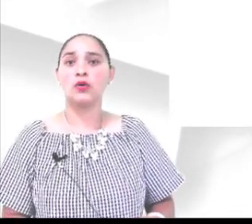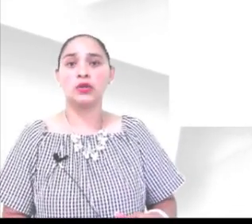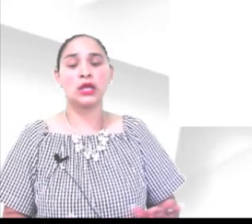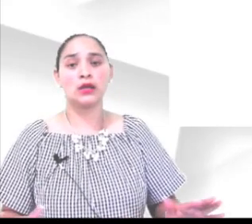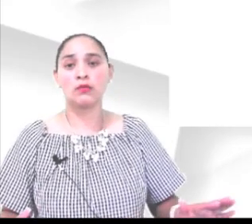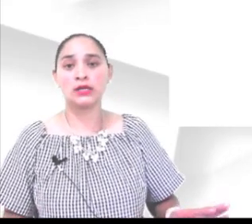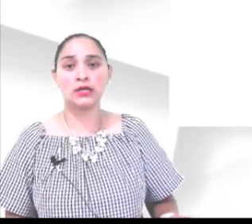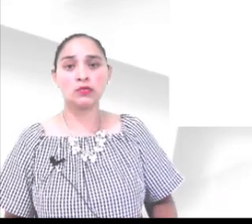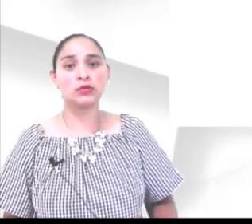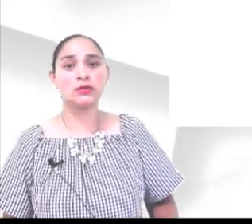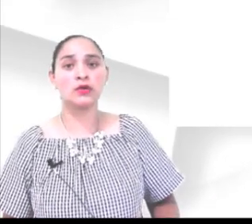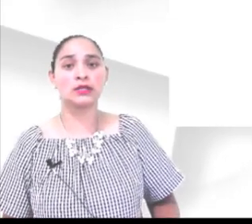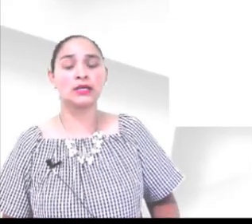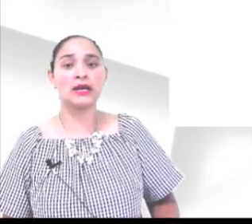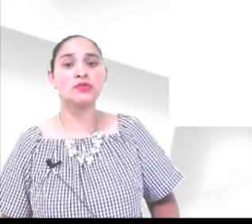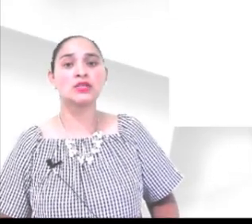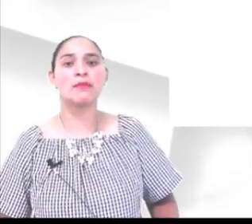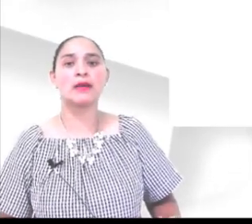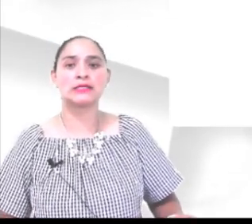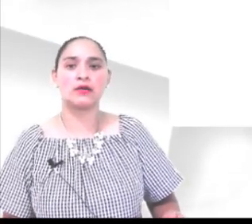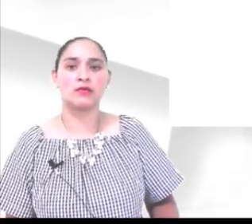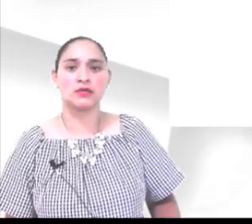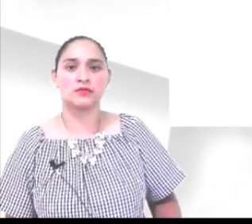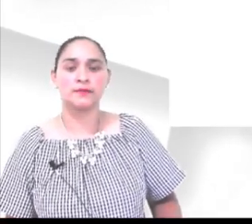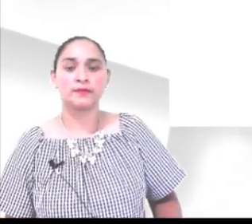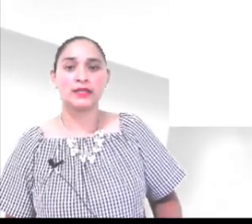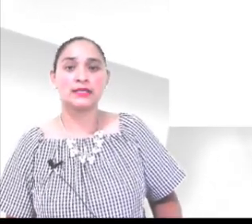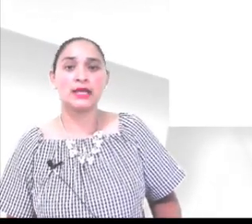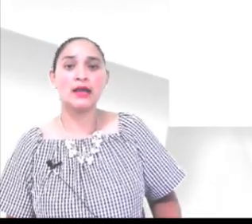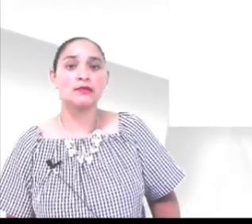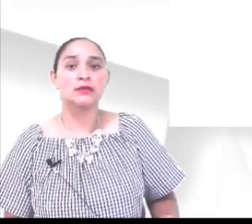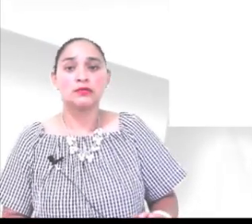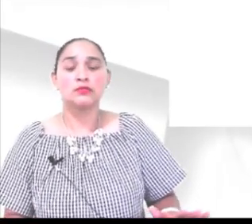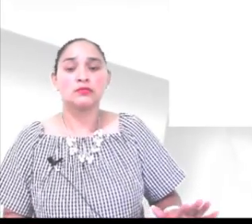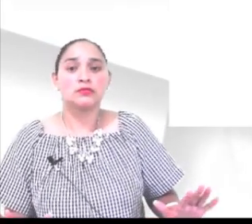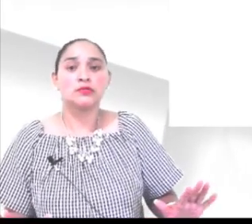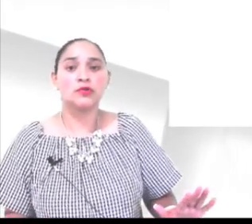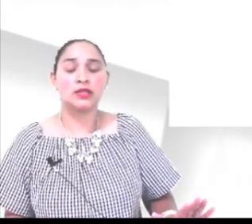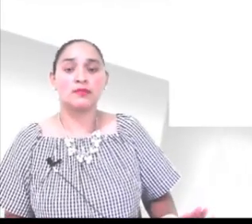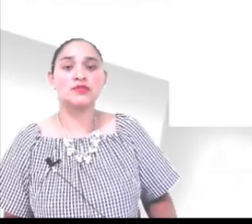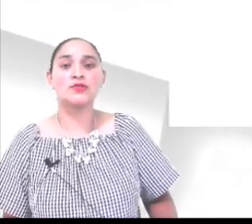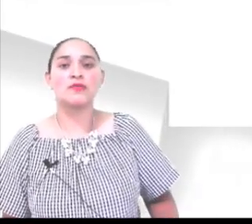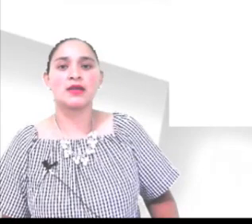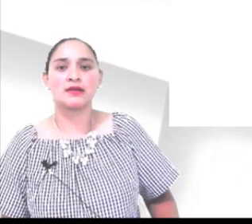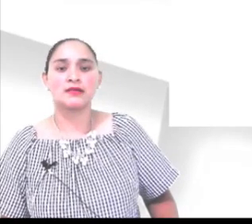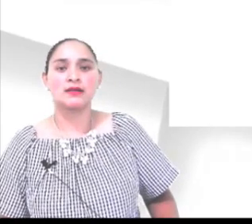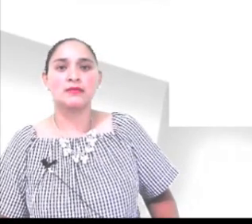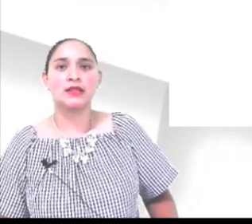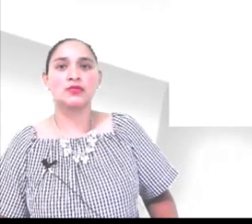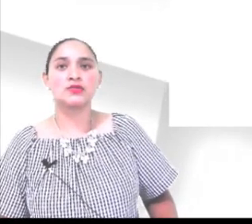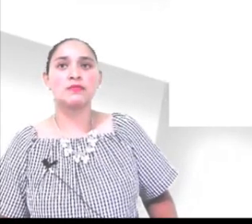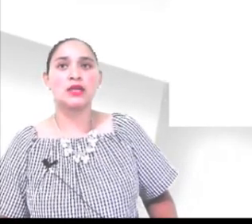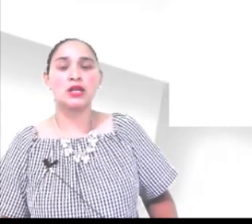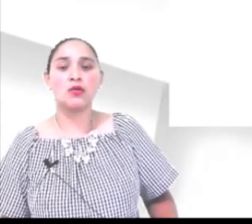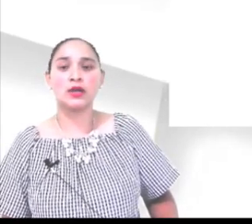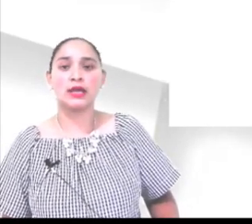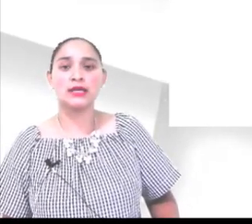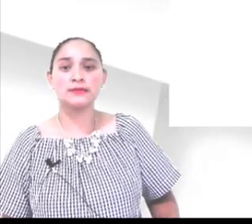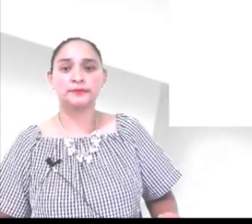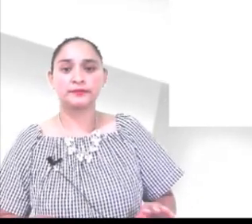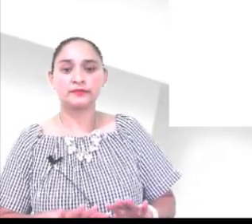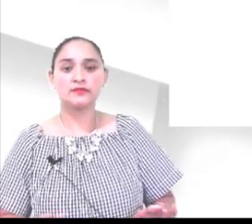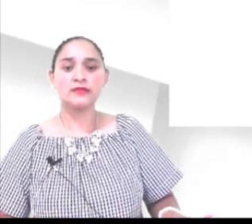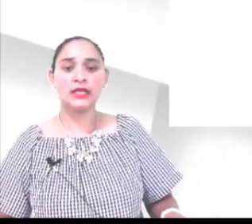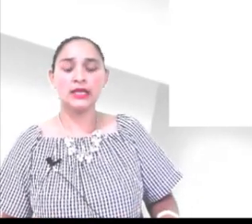frijol, o de cualquier cultivo que tengamos, ¿qué pasa con eso? Ya nos quedamos sin comer, ¿verdad? Entonces viene lo que